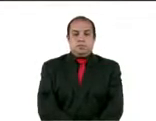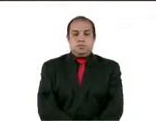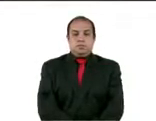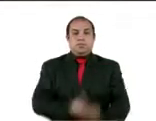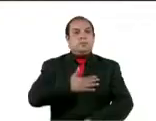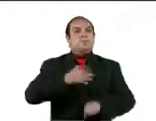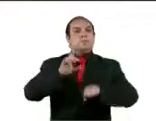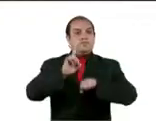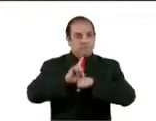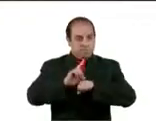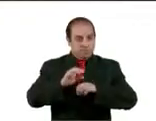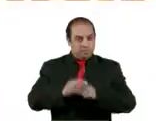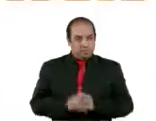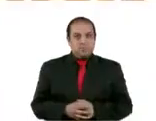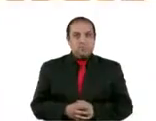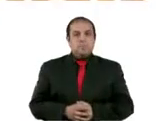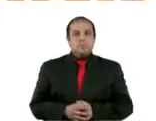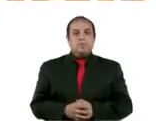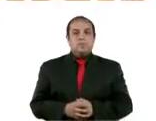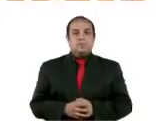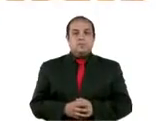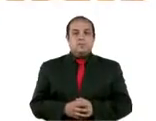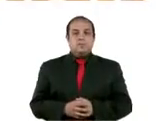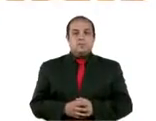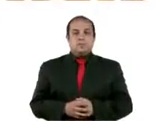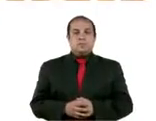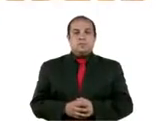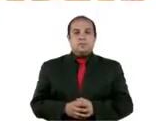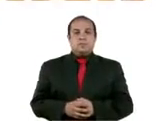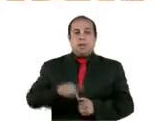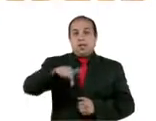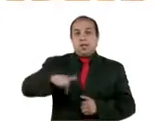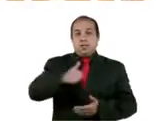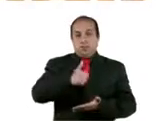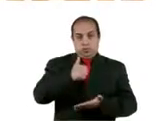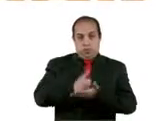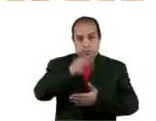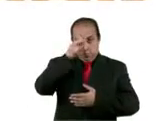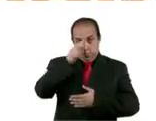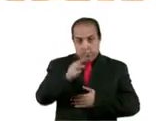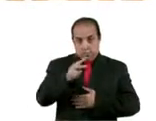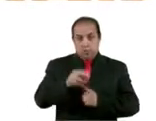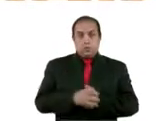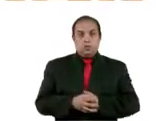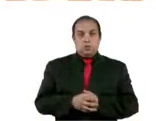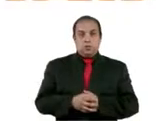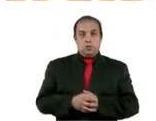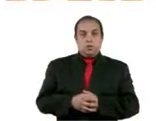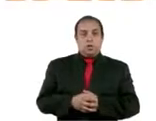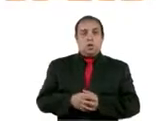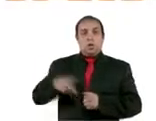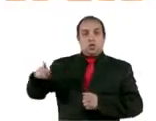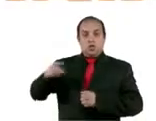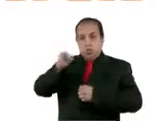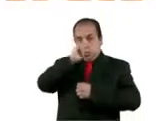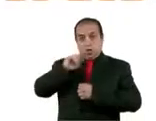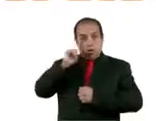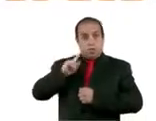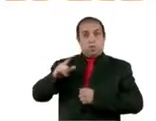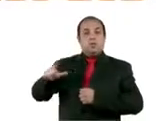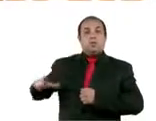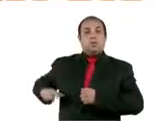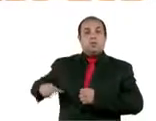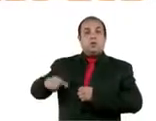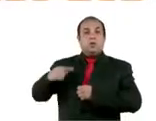Buenos días. Bueno, pues aquí en la Ciudad de México, por instrucciones de la jefa de gobierno, de la doctora